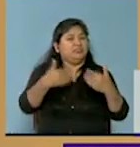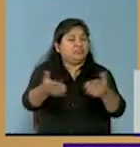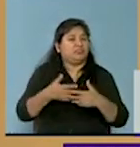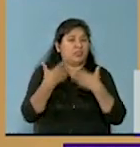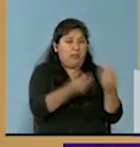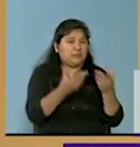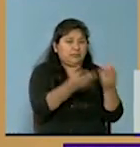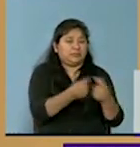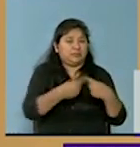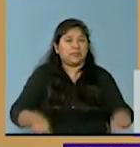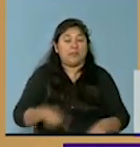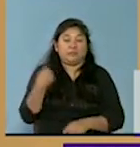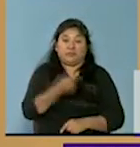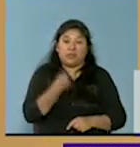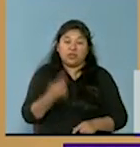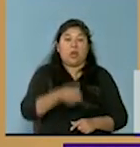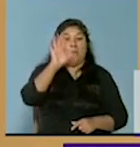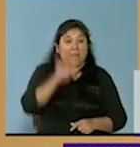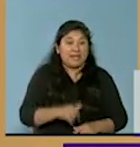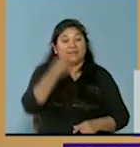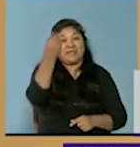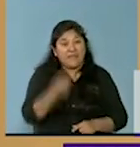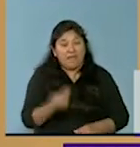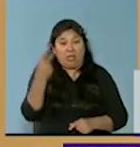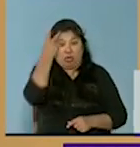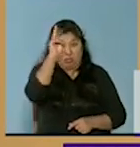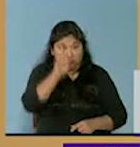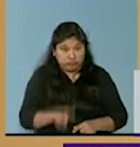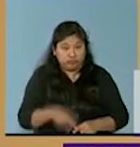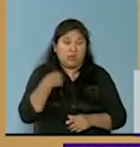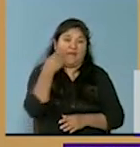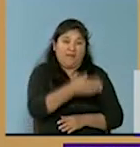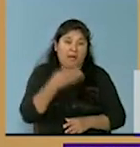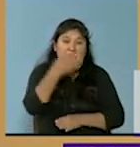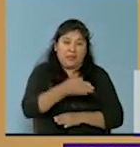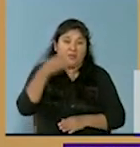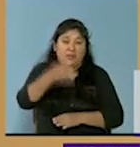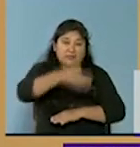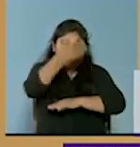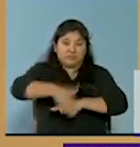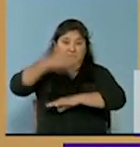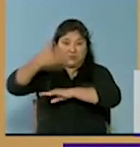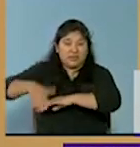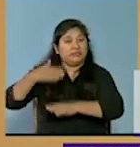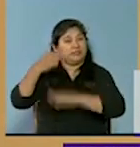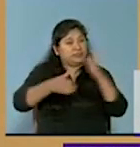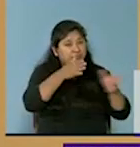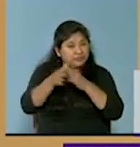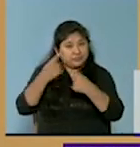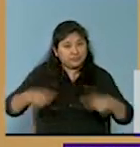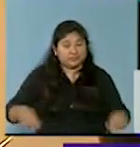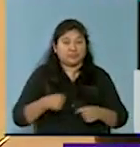21 horas nos juntamos y empezamos a recorrer las calles y bueno no nos sucede esto lo que nos encontramos distintas situaciones